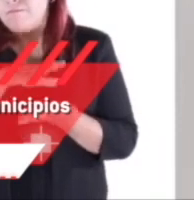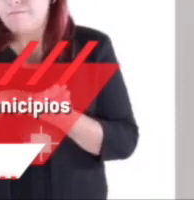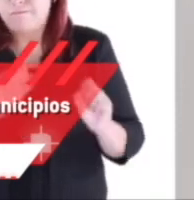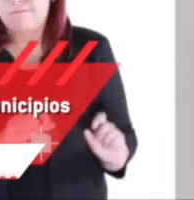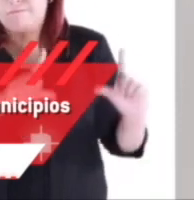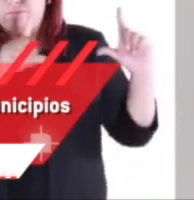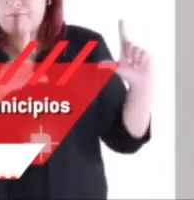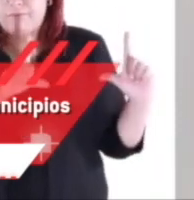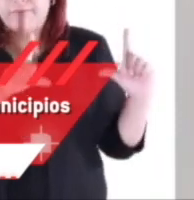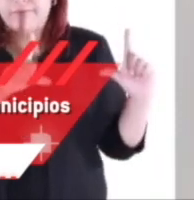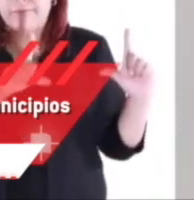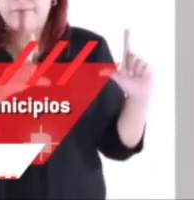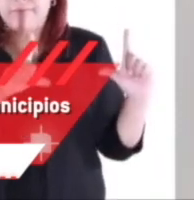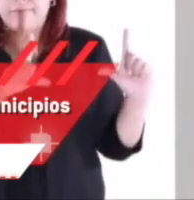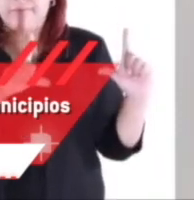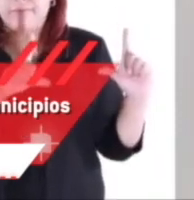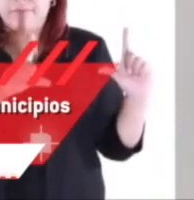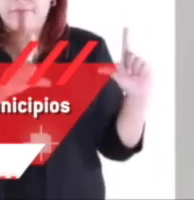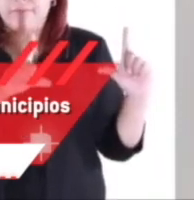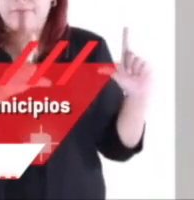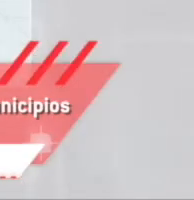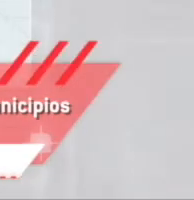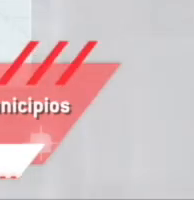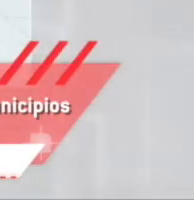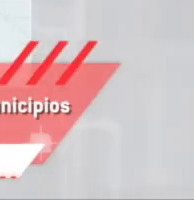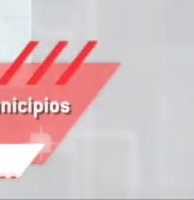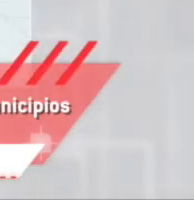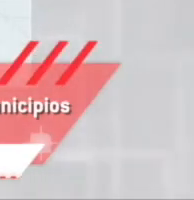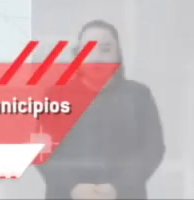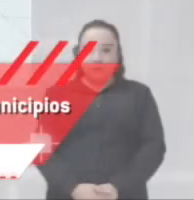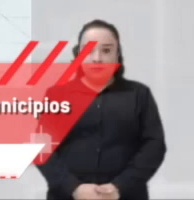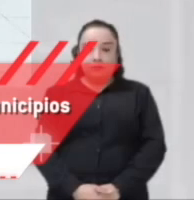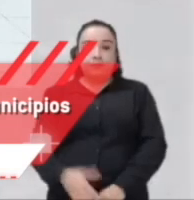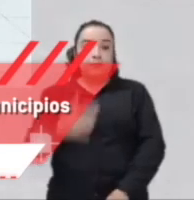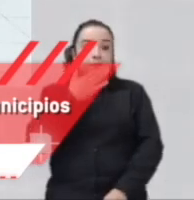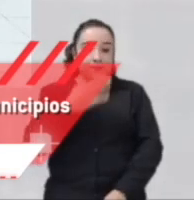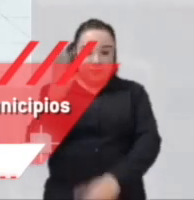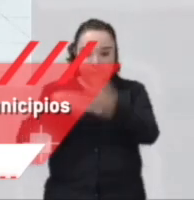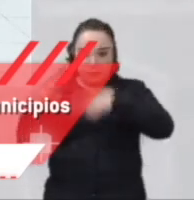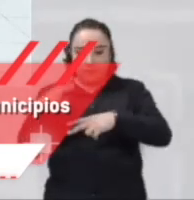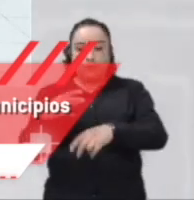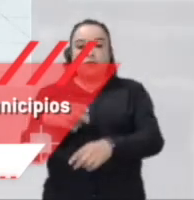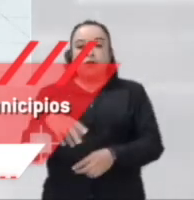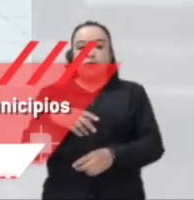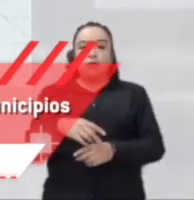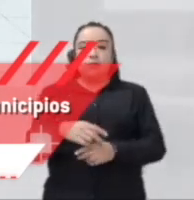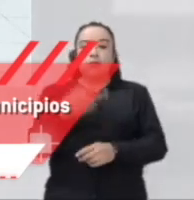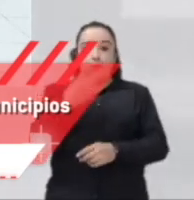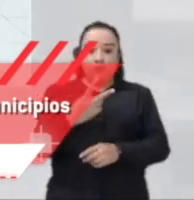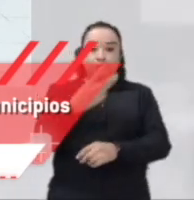ieeh para resolver la lista y sin discriminación es decir no pueden existir municipios que nunca han tenido la